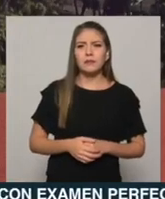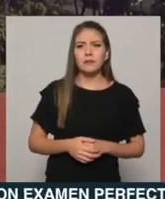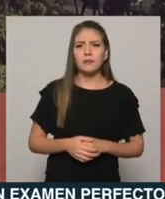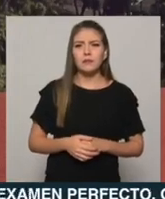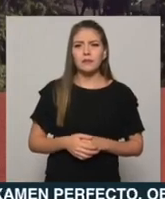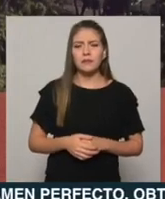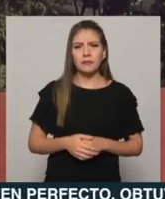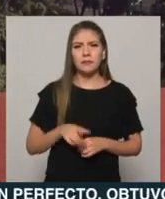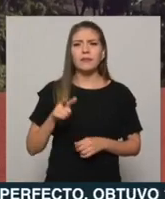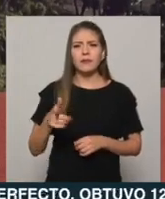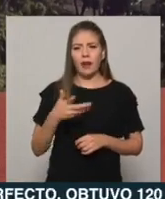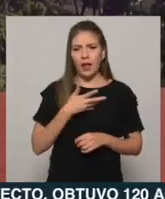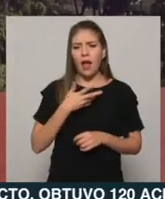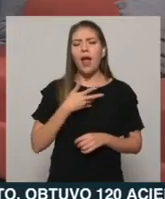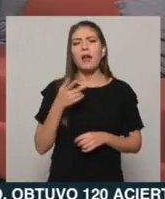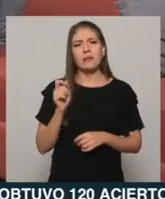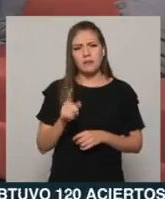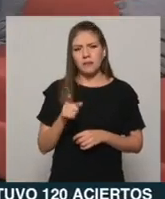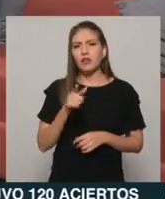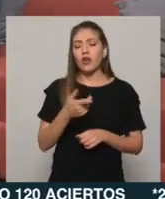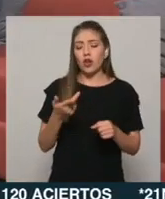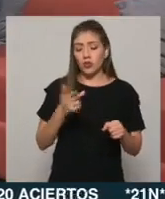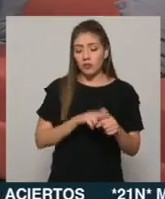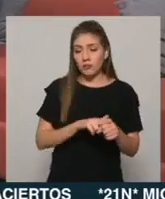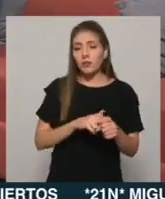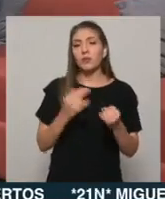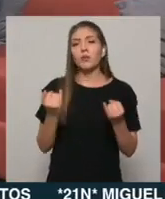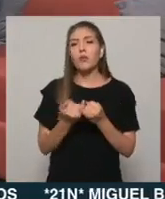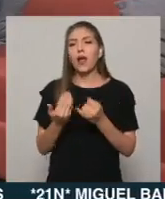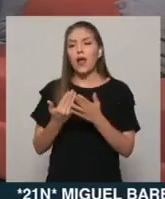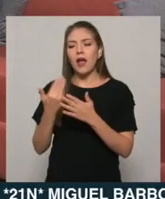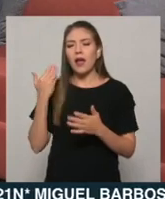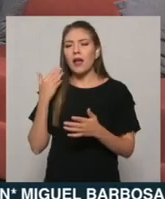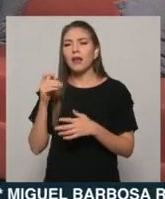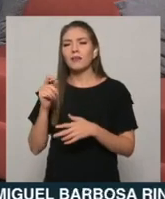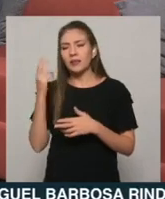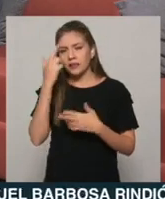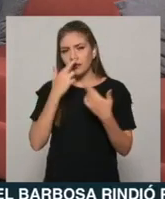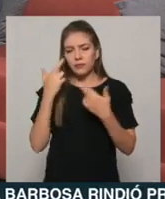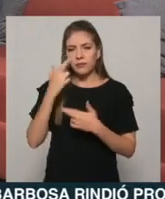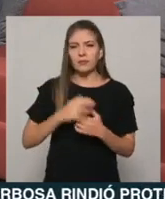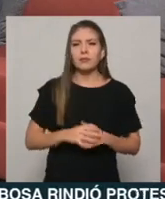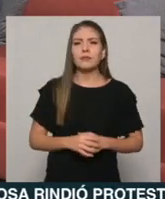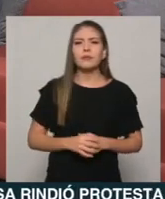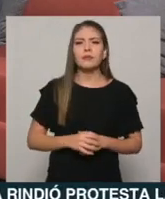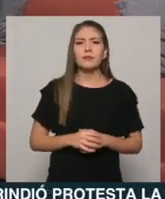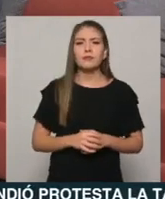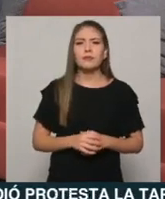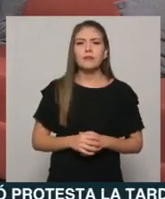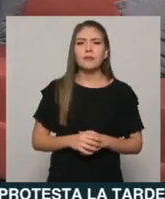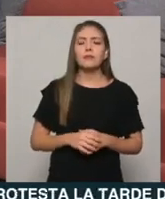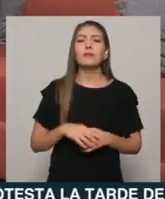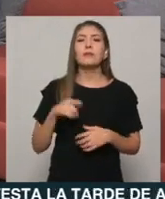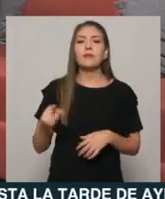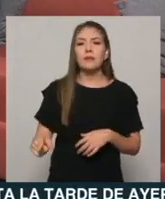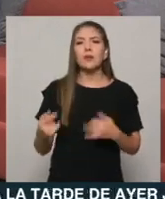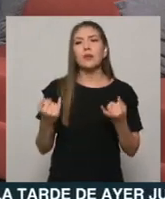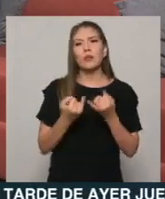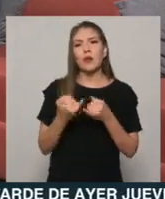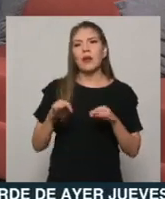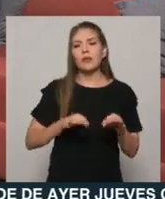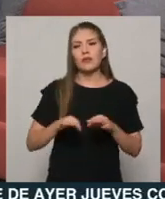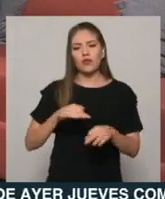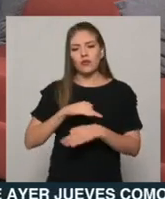familiar como en los hospitales. Y bueno, retomando para terminar esta entrevista, lo que usted decía que hace al principio es un trabajo de toda la familia, también pues de